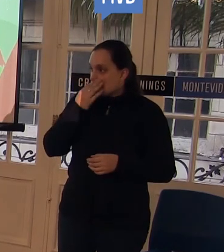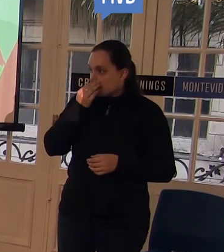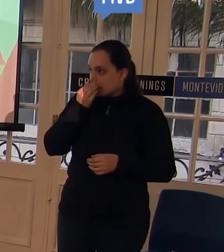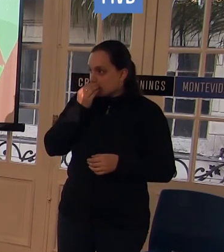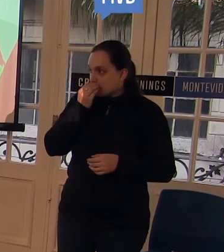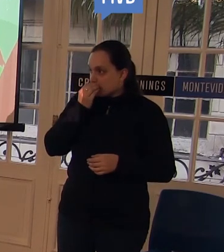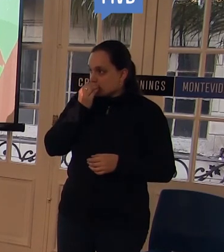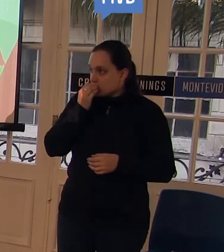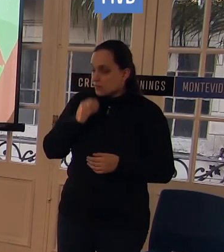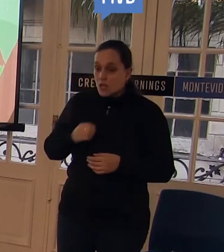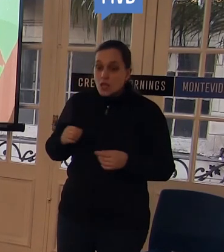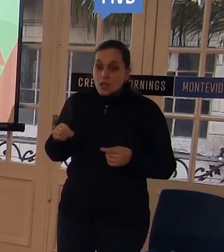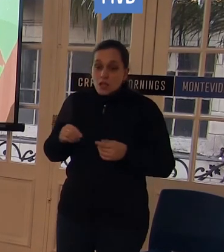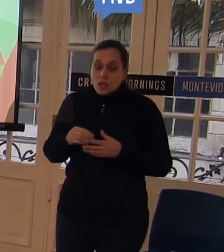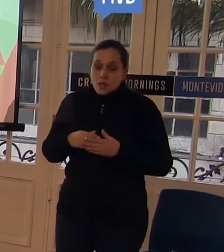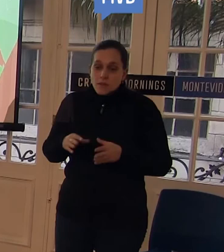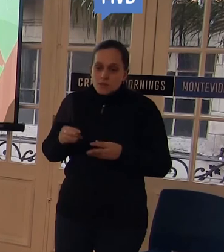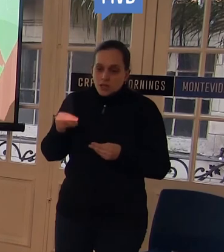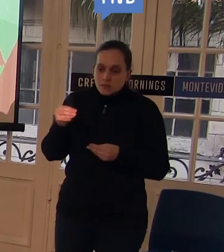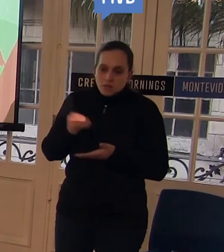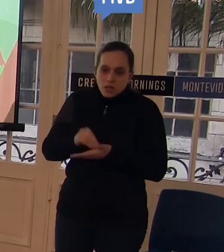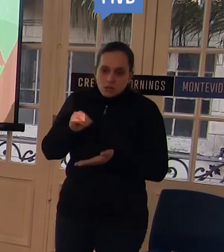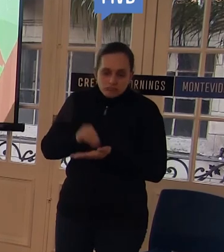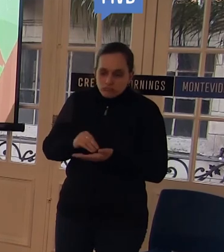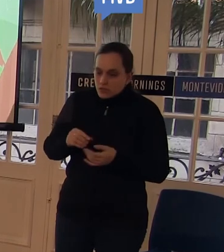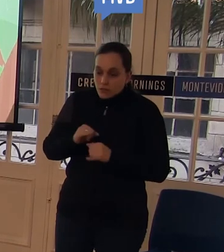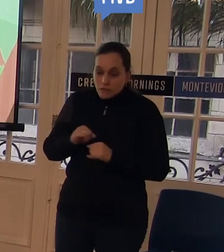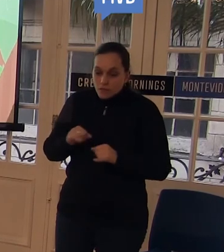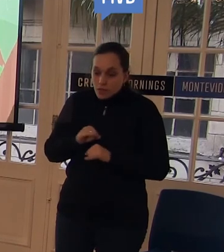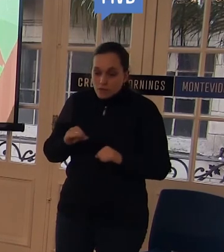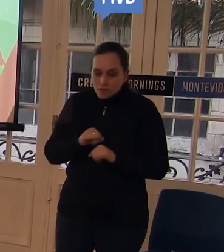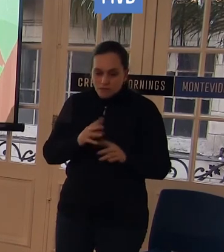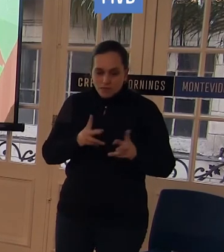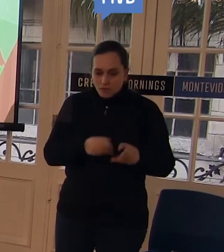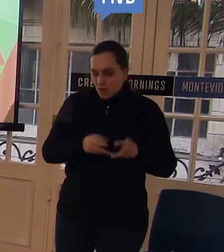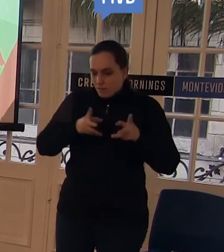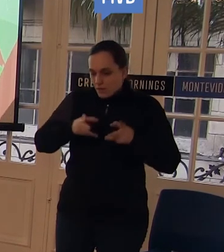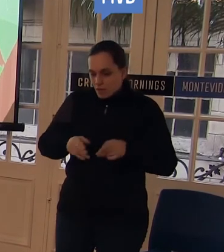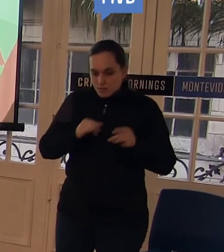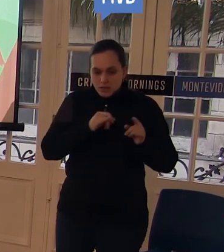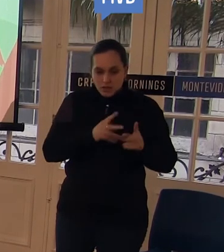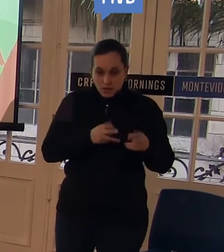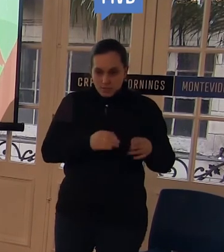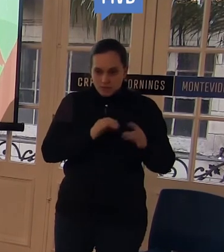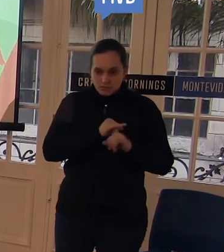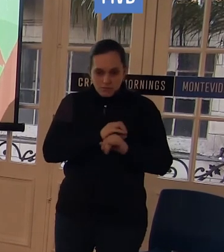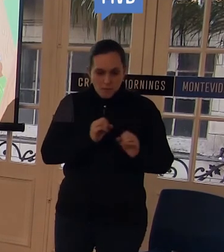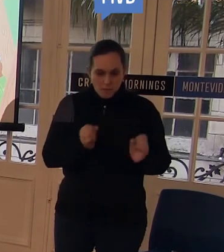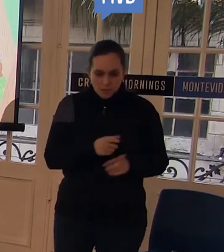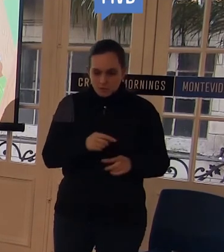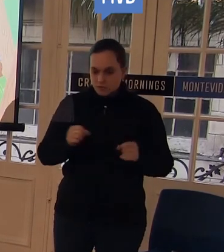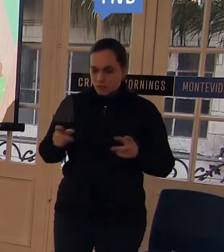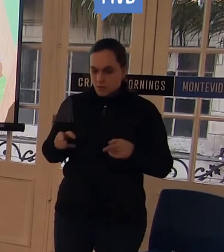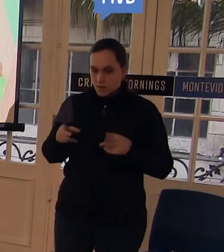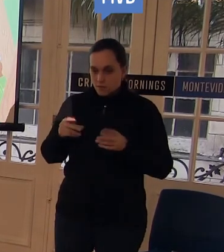Y aprender a poner fines es también aprender a soltar la